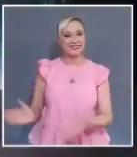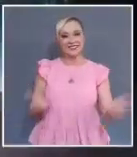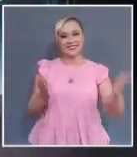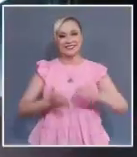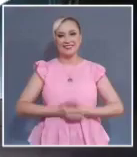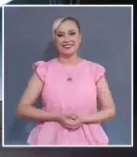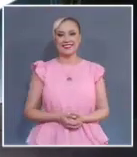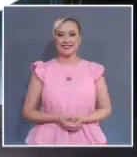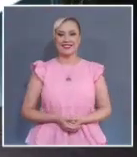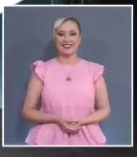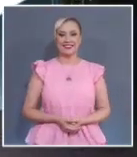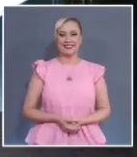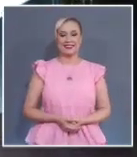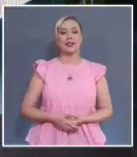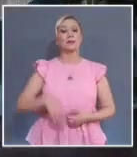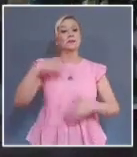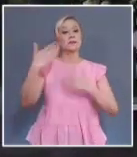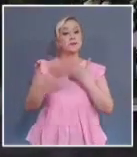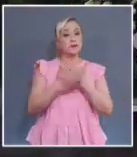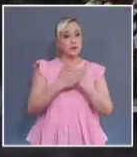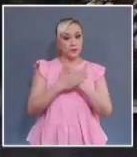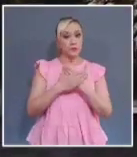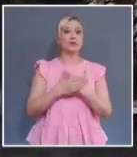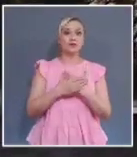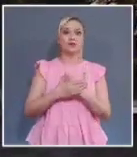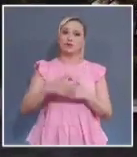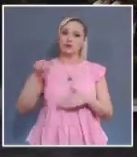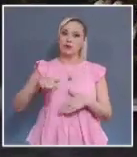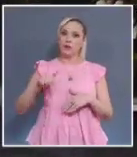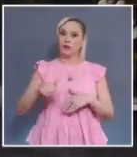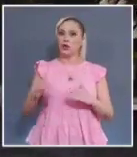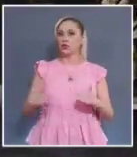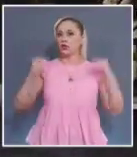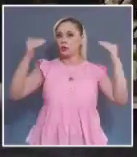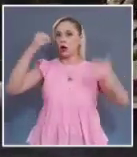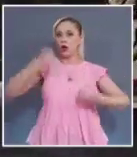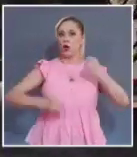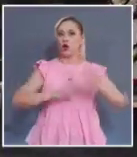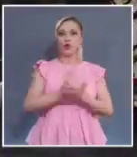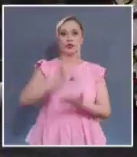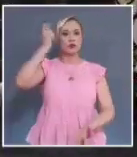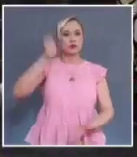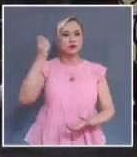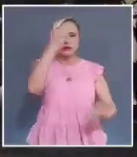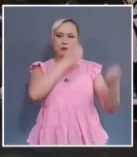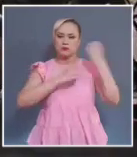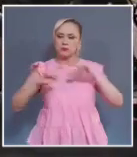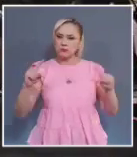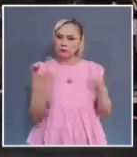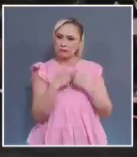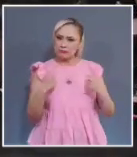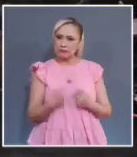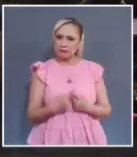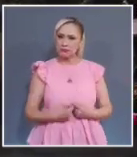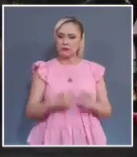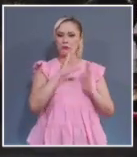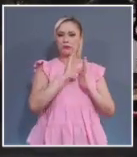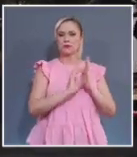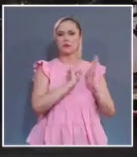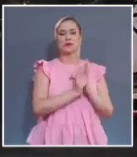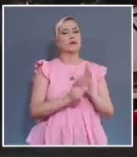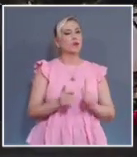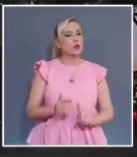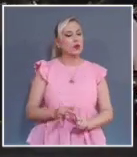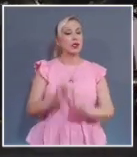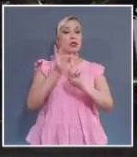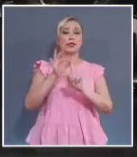En su próxima sesión, el Pleno de la Suprema Corte analizará diversas acciones de inconstitucionalidad, entre ellas una relacionada con la Ley de